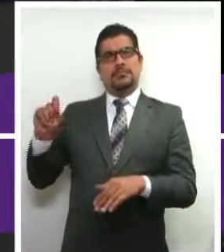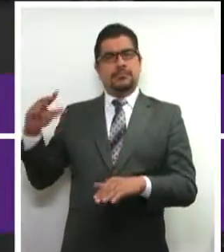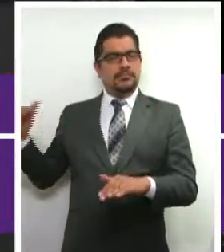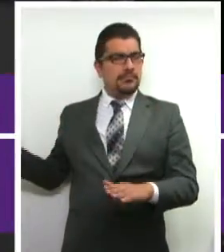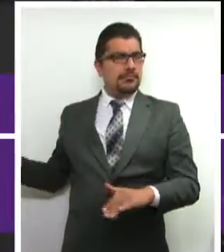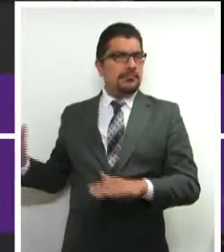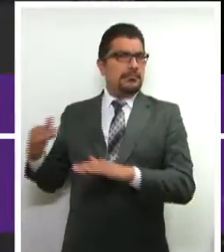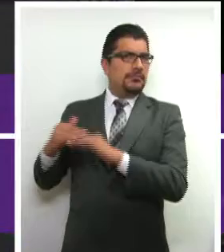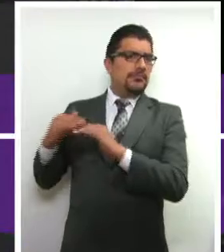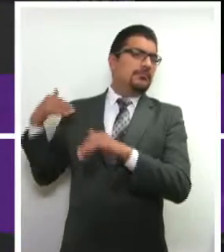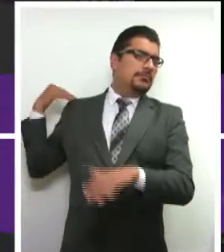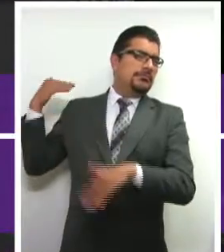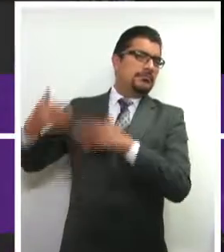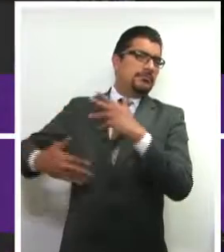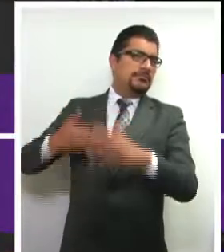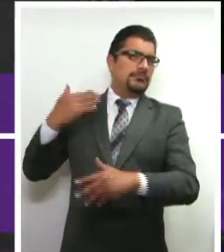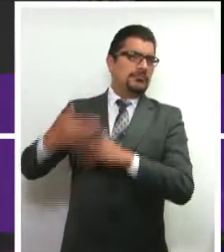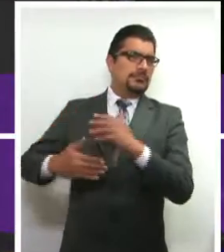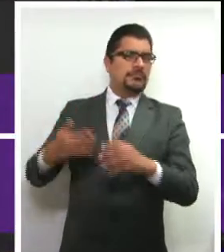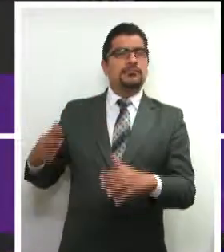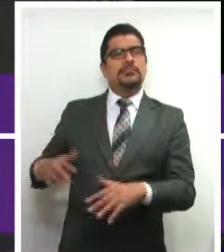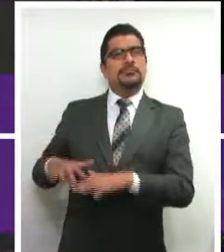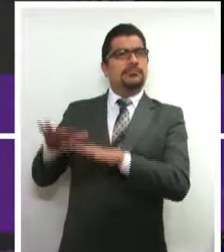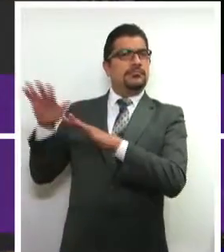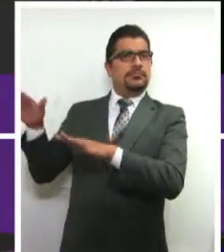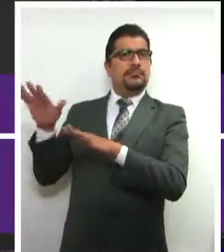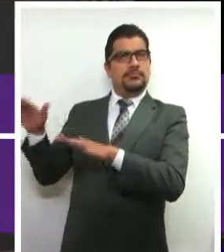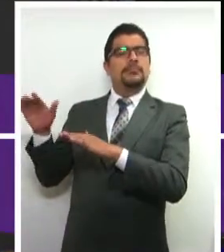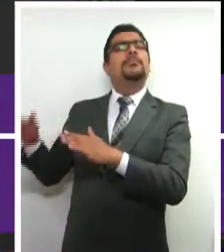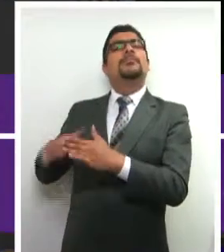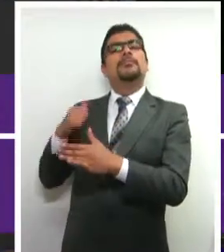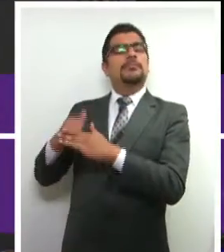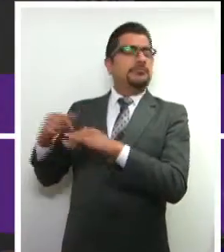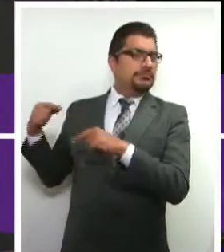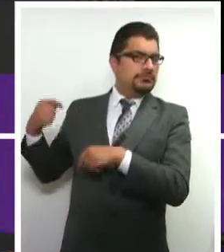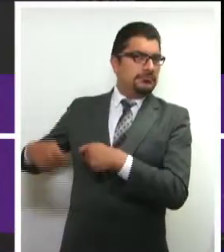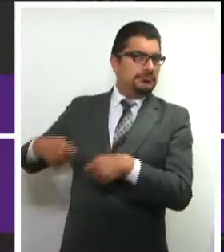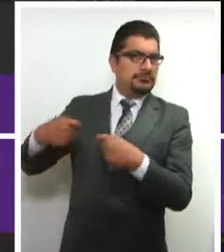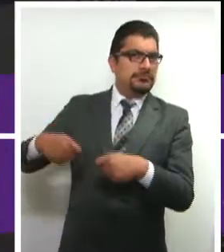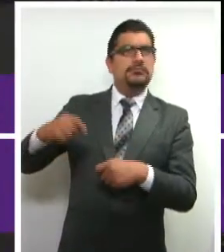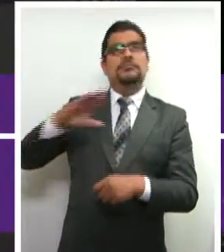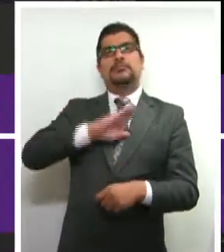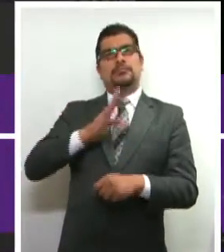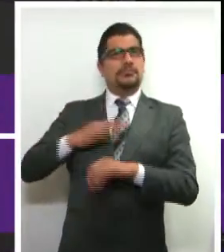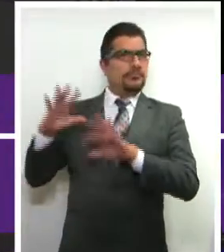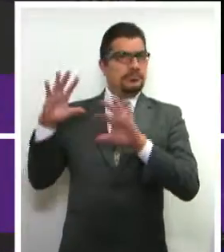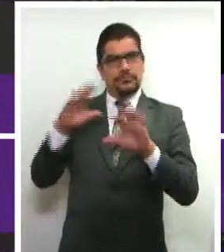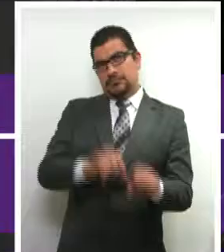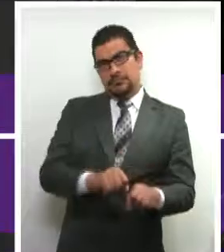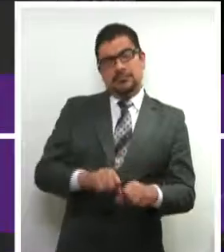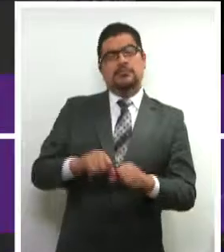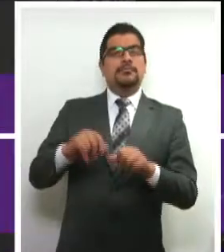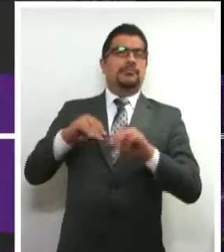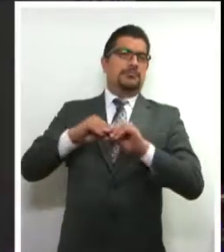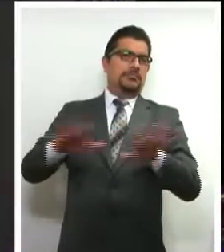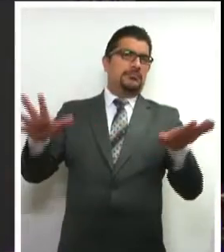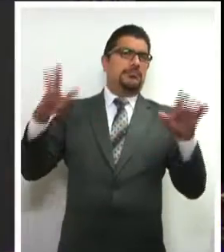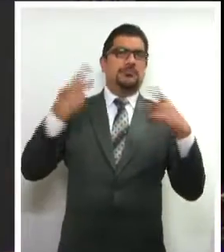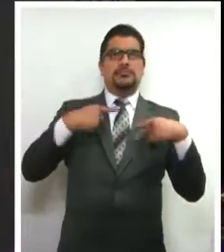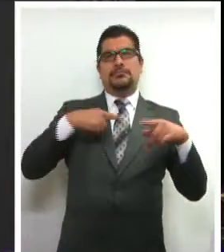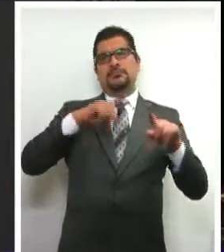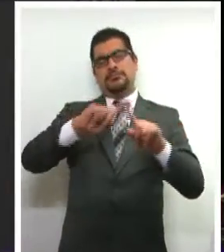1325, época de la fundación de la gran ciudad, y hasta la llegada de los conquistadores, una urbe de